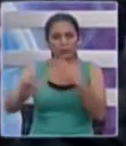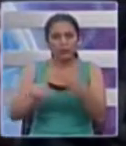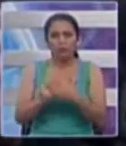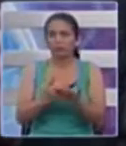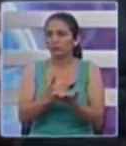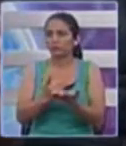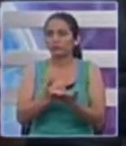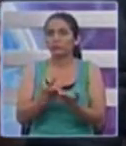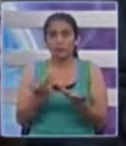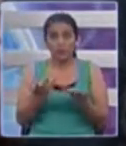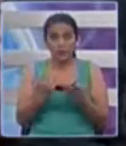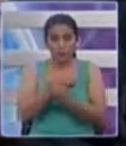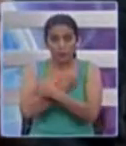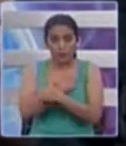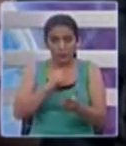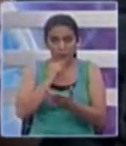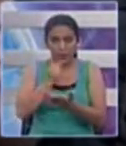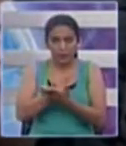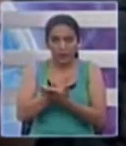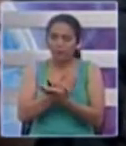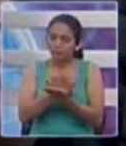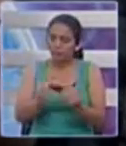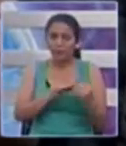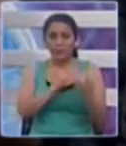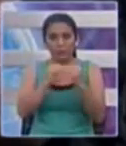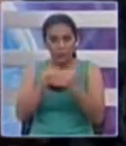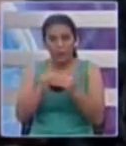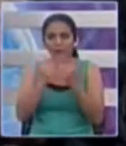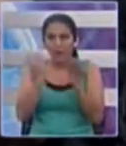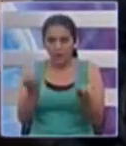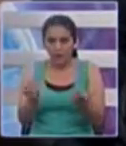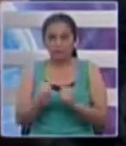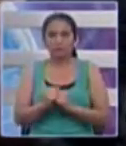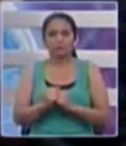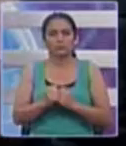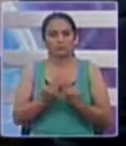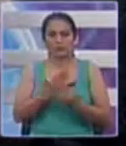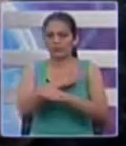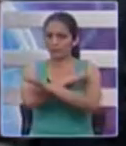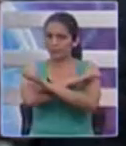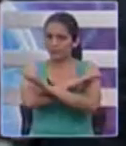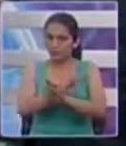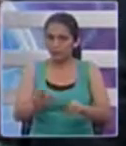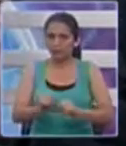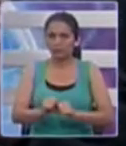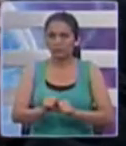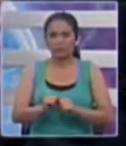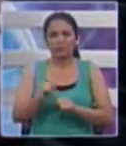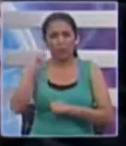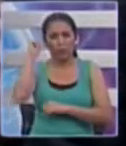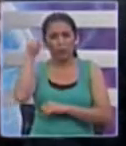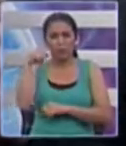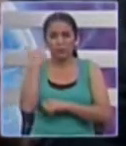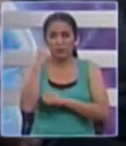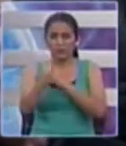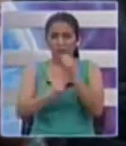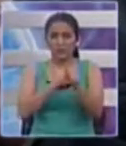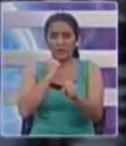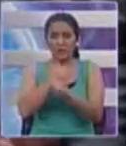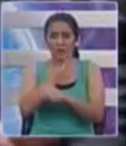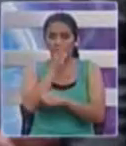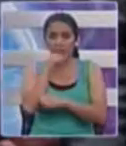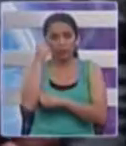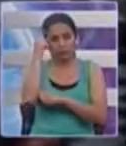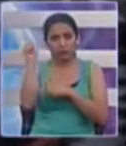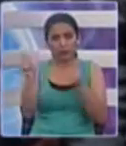libertad que amamos la democracia y que queremos terminar con 10 años de dictadura colista